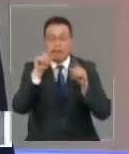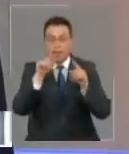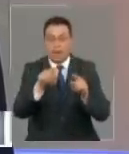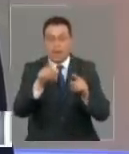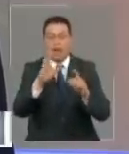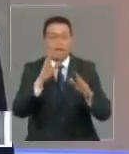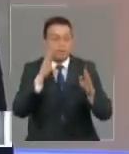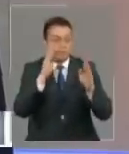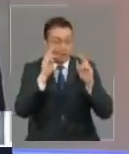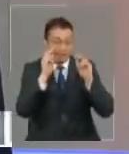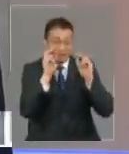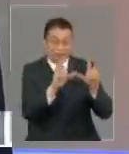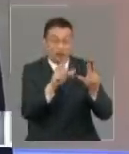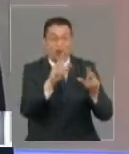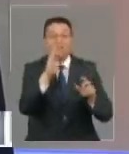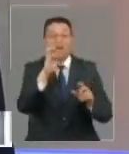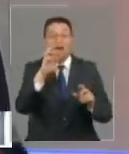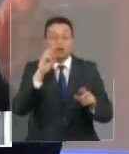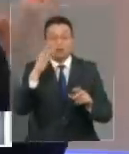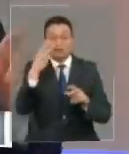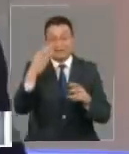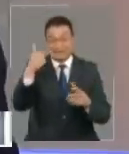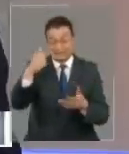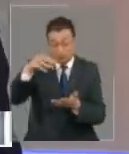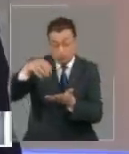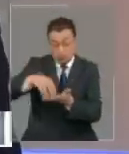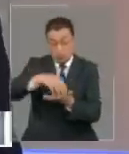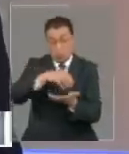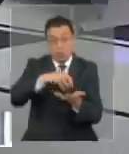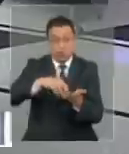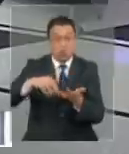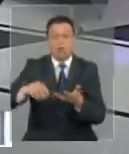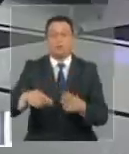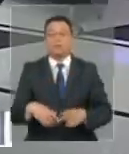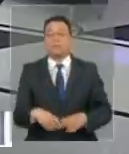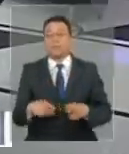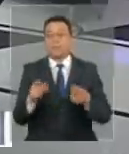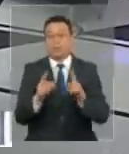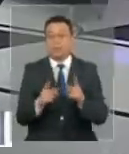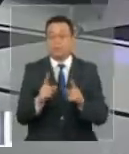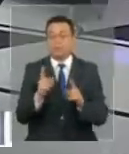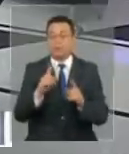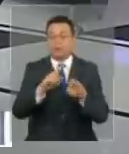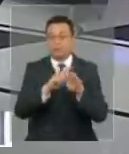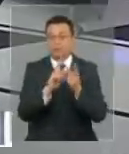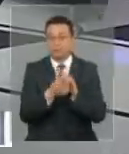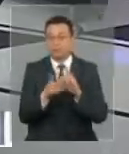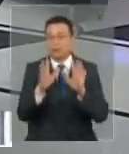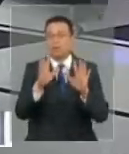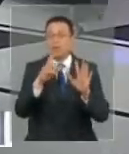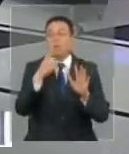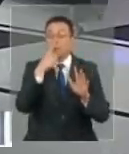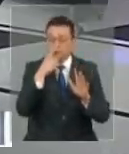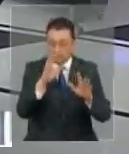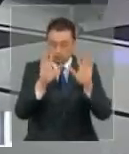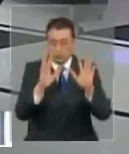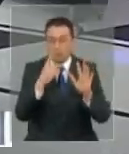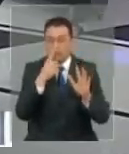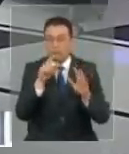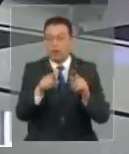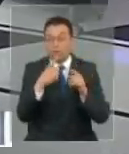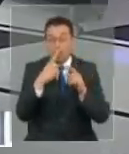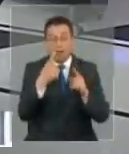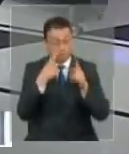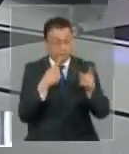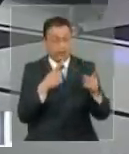en los barrios en las 36 unidades vecinales, ¿sabe por qué? Todo lo contrario, vamos a mejorar. Algo bien serio. Usted